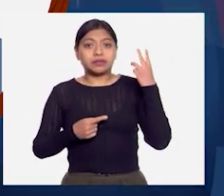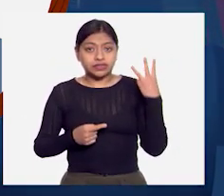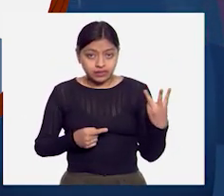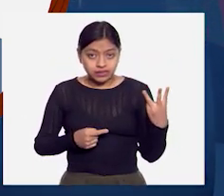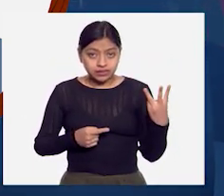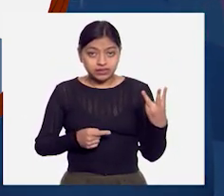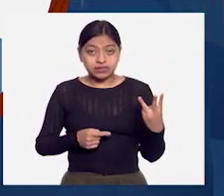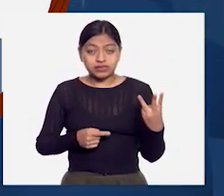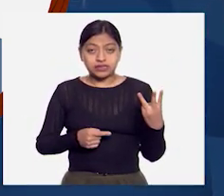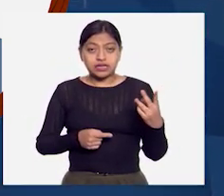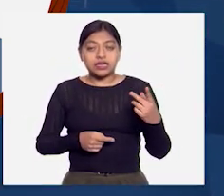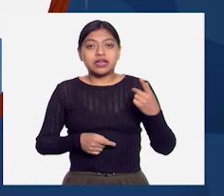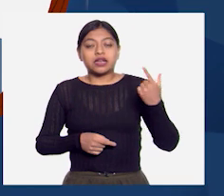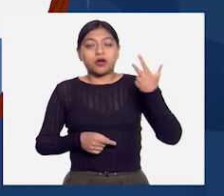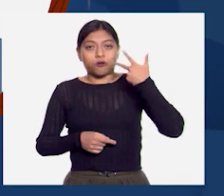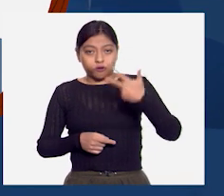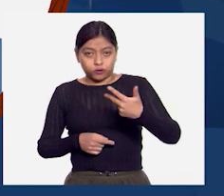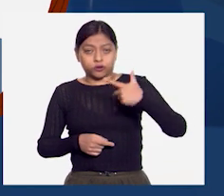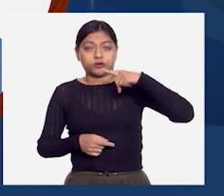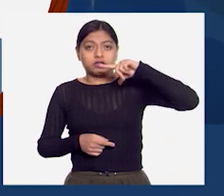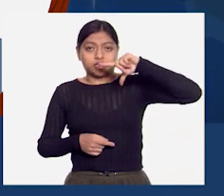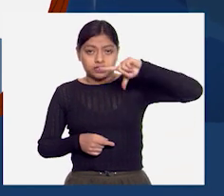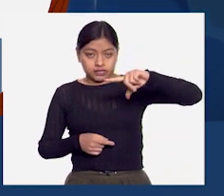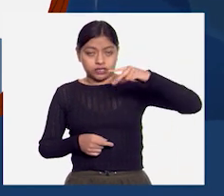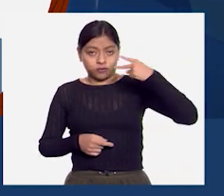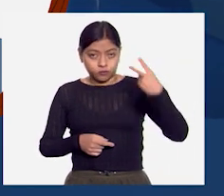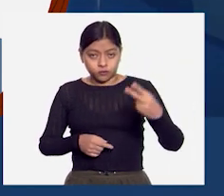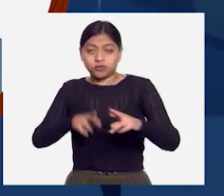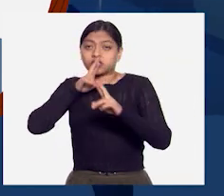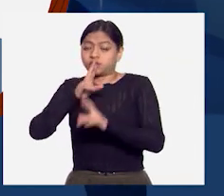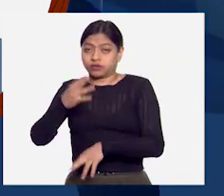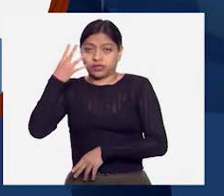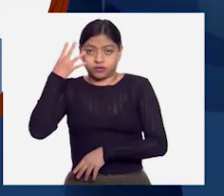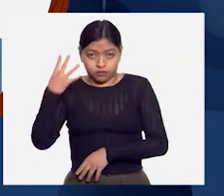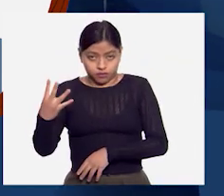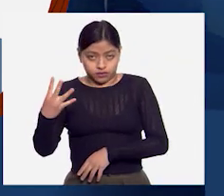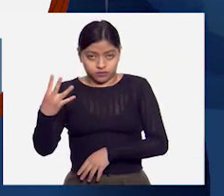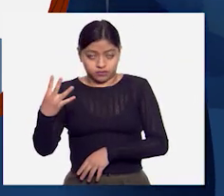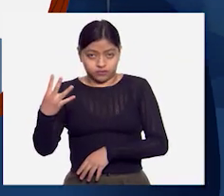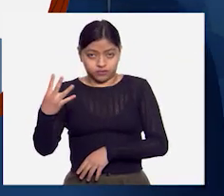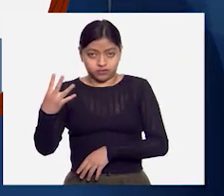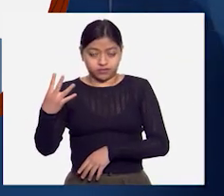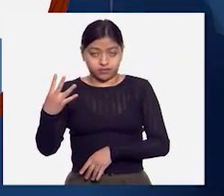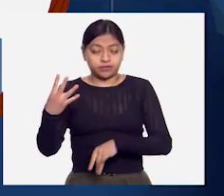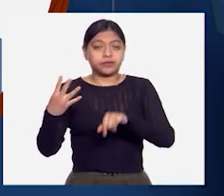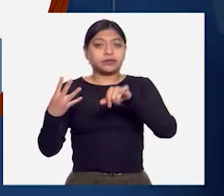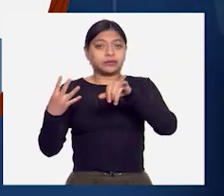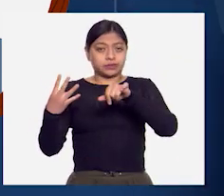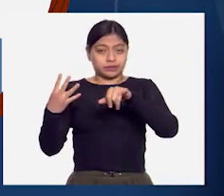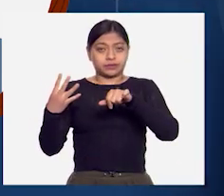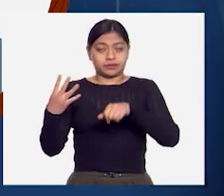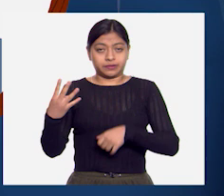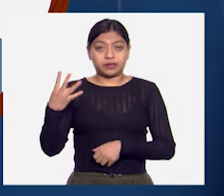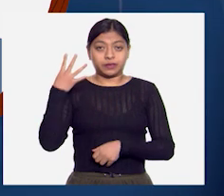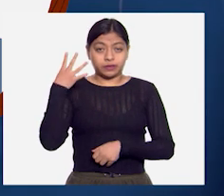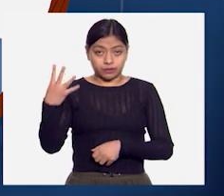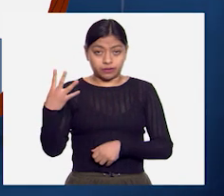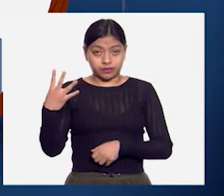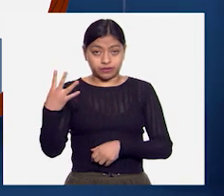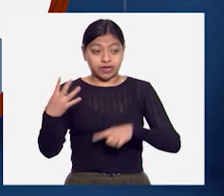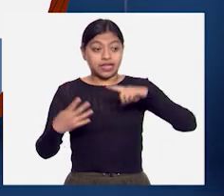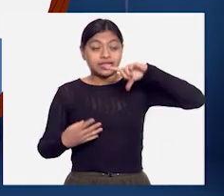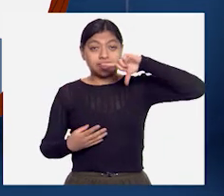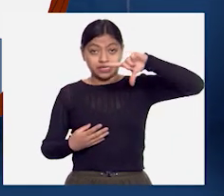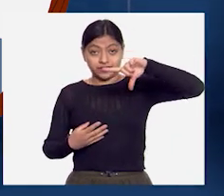al sumarlos es 8 y 8 entre 2 es 4. Efectivamente, y eso significa que la división